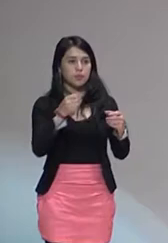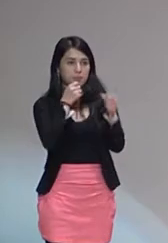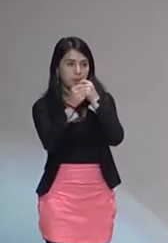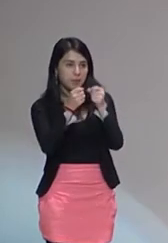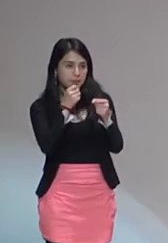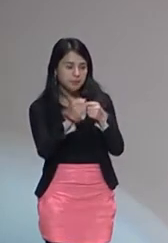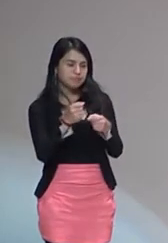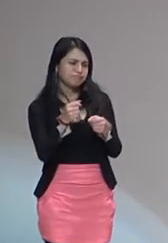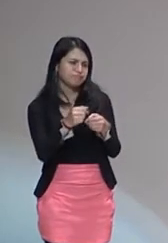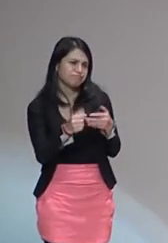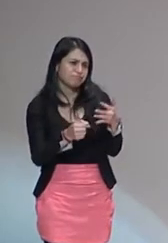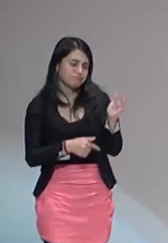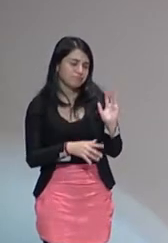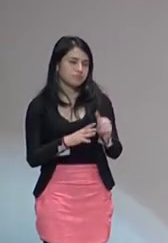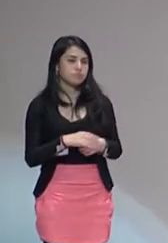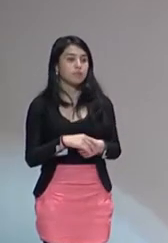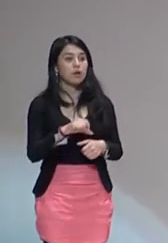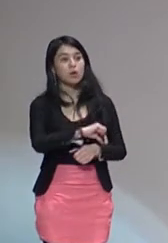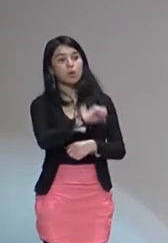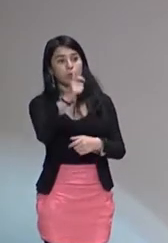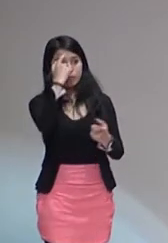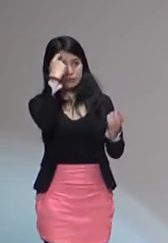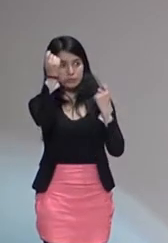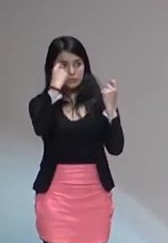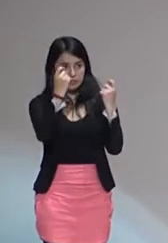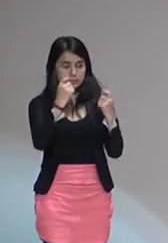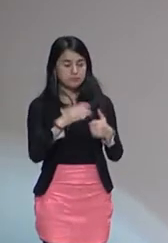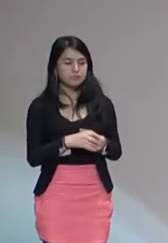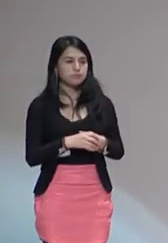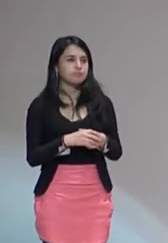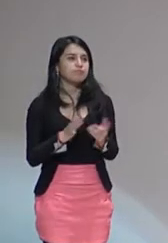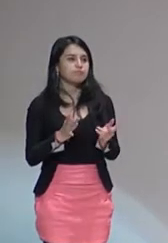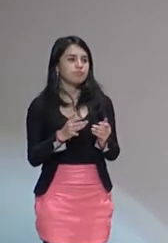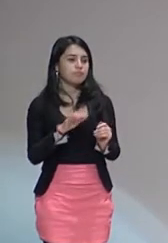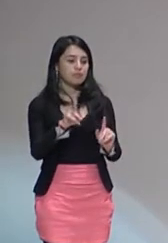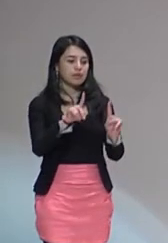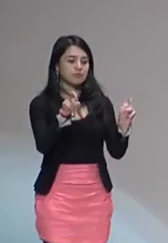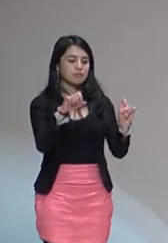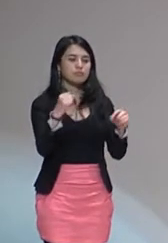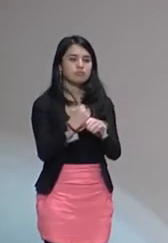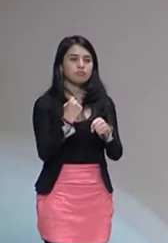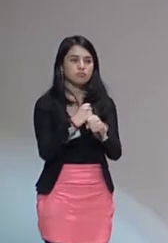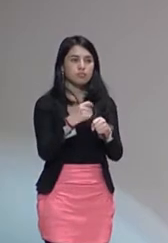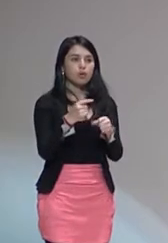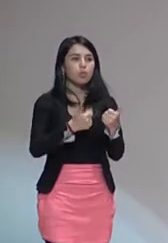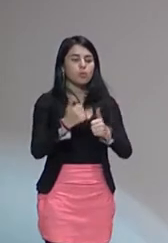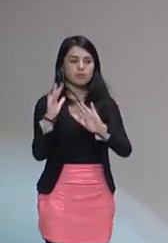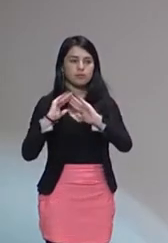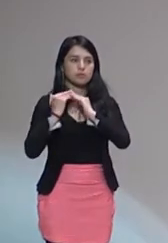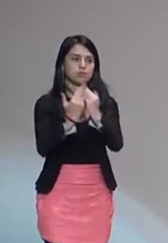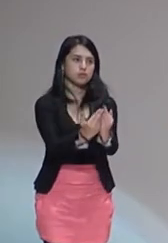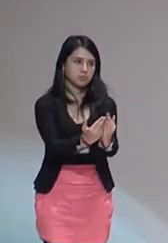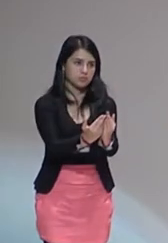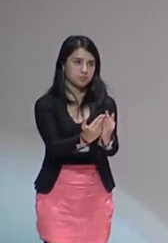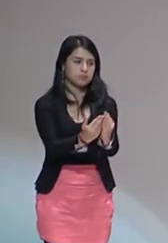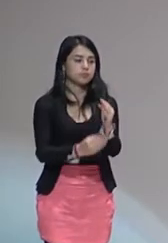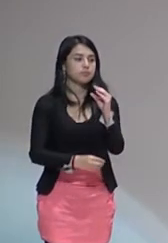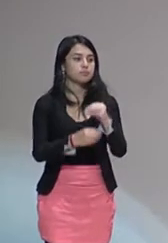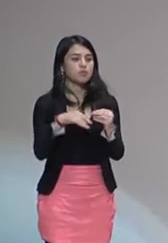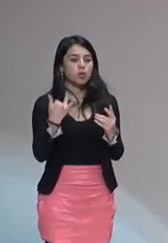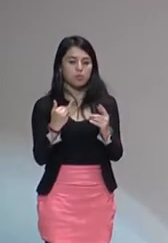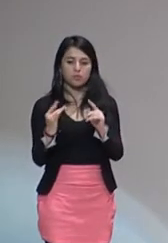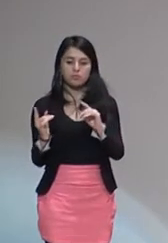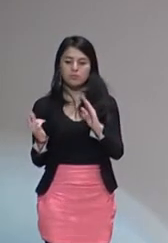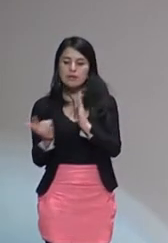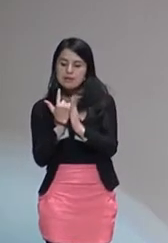fin. Otra estrategia para trabajar con los chicos es la literatura. El encuentro con